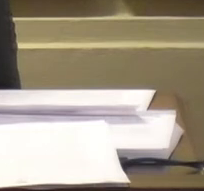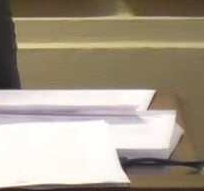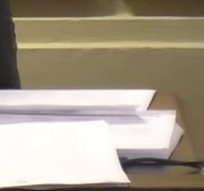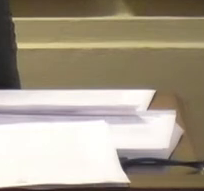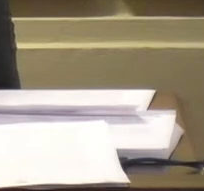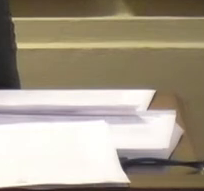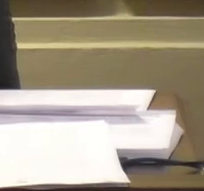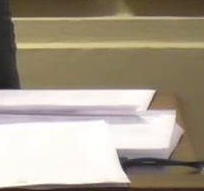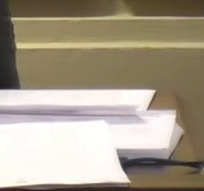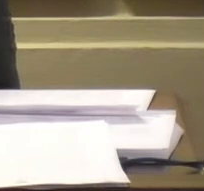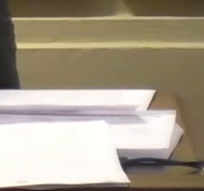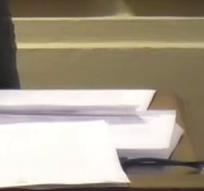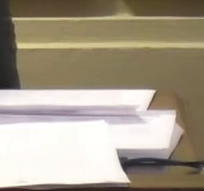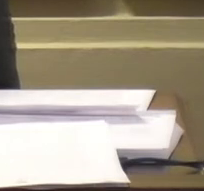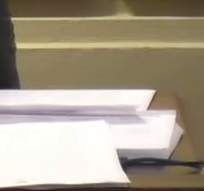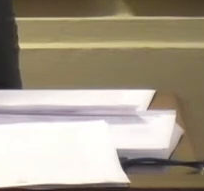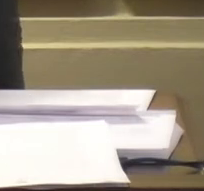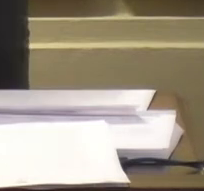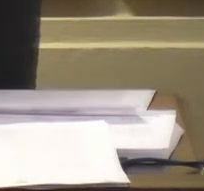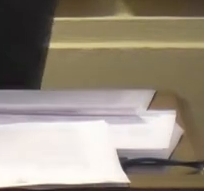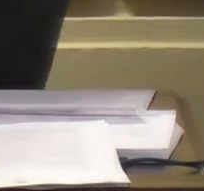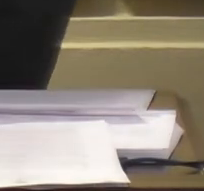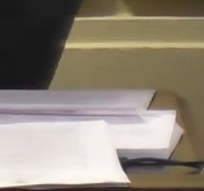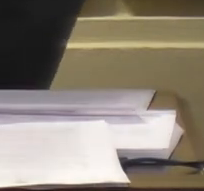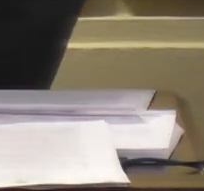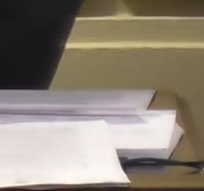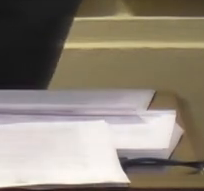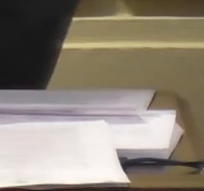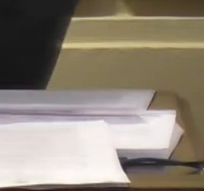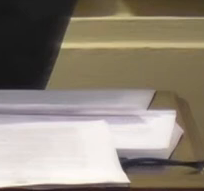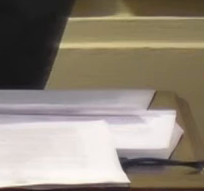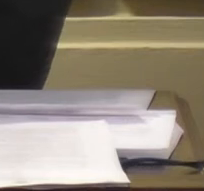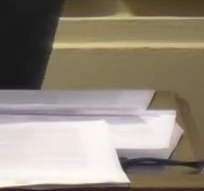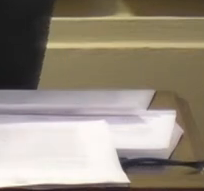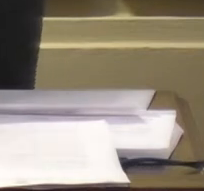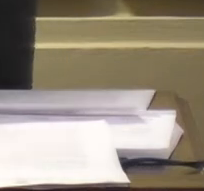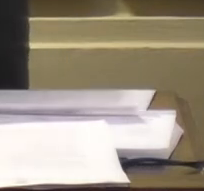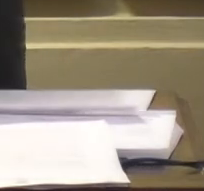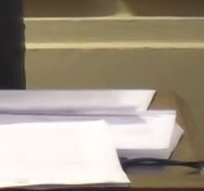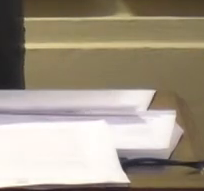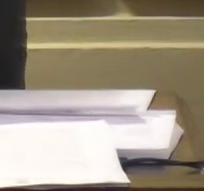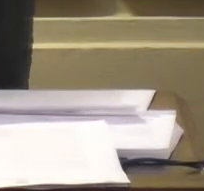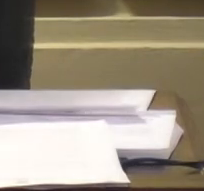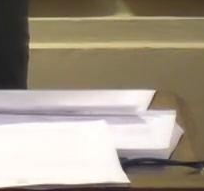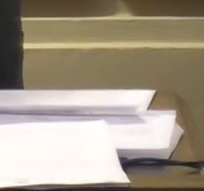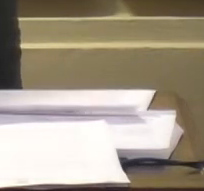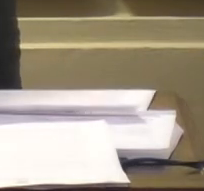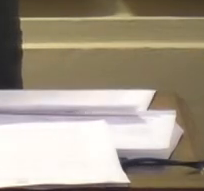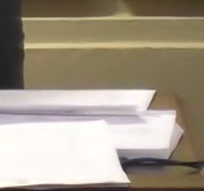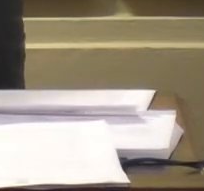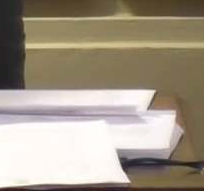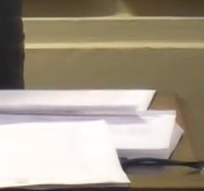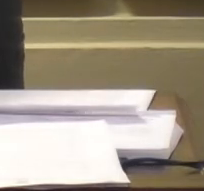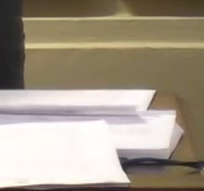menos participantes. Hoy tenemos cerca de 70, ¿algo así es? 60 y pico, sí. Bueno. Y eso